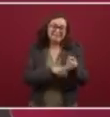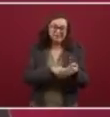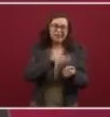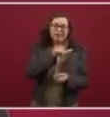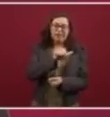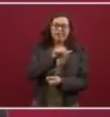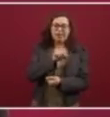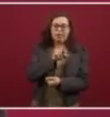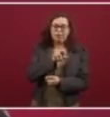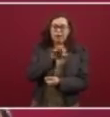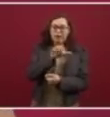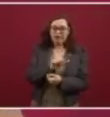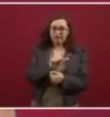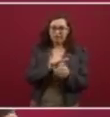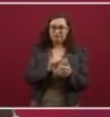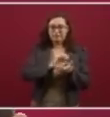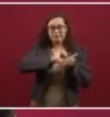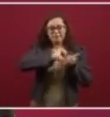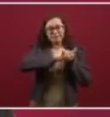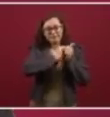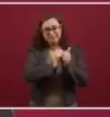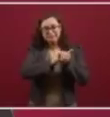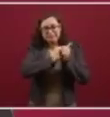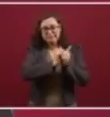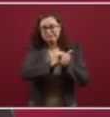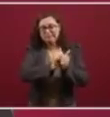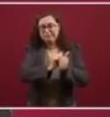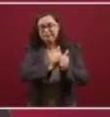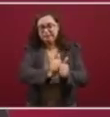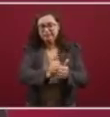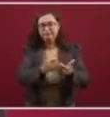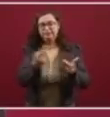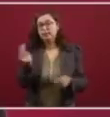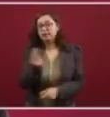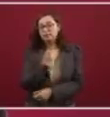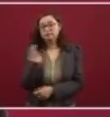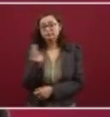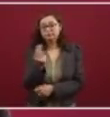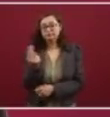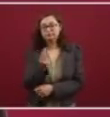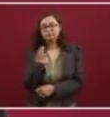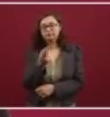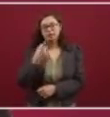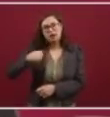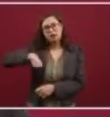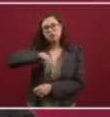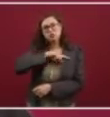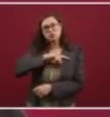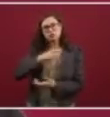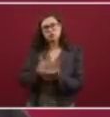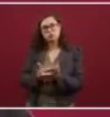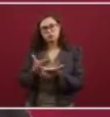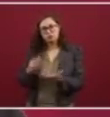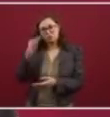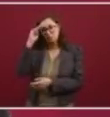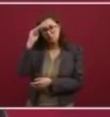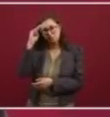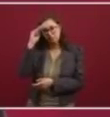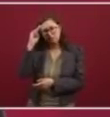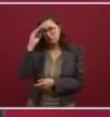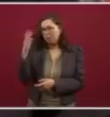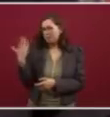Entonces, estamos pensando qué es lo que más conviene, lo dije hace dos o tres